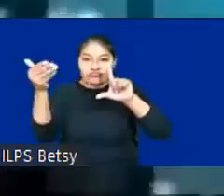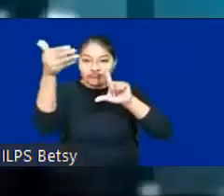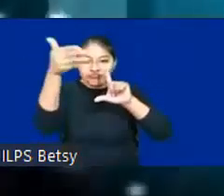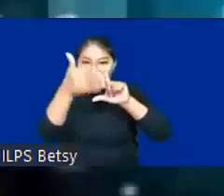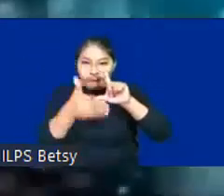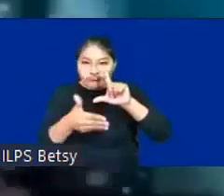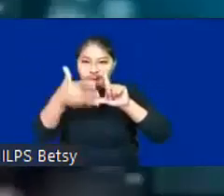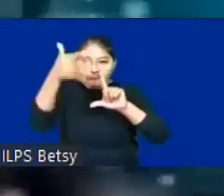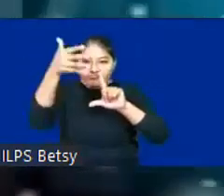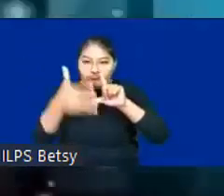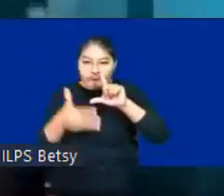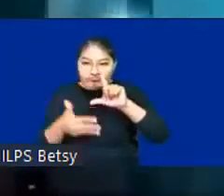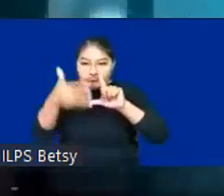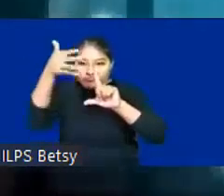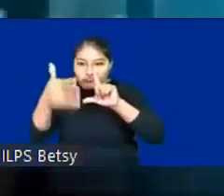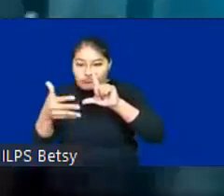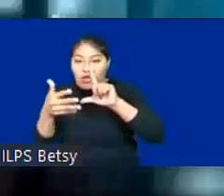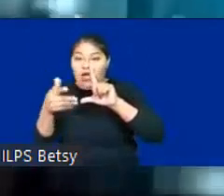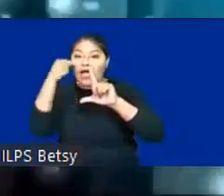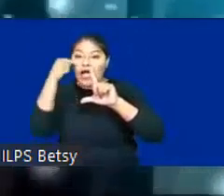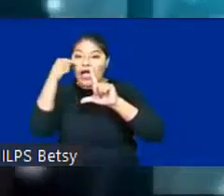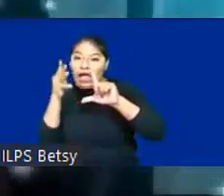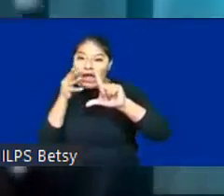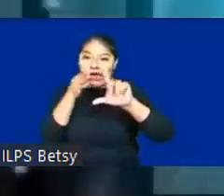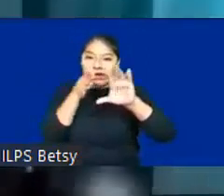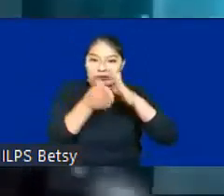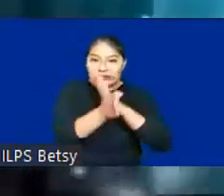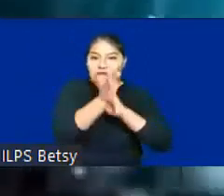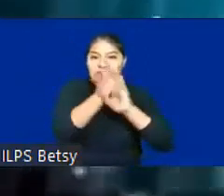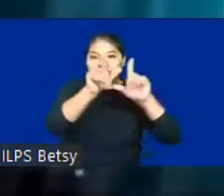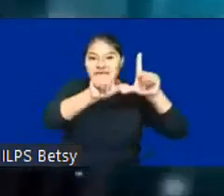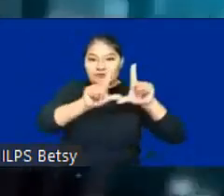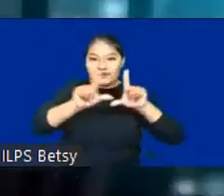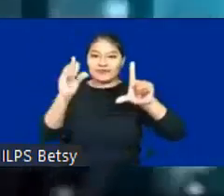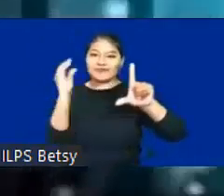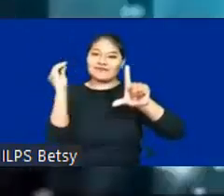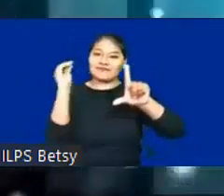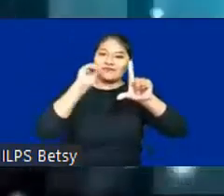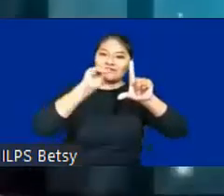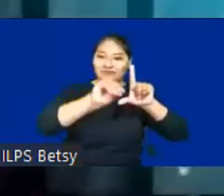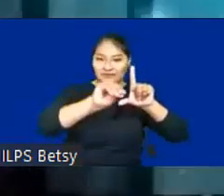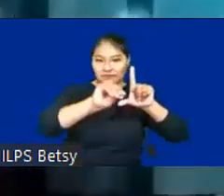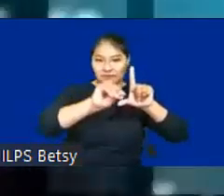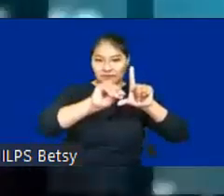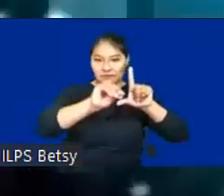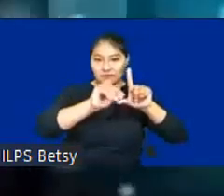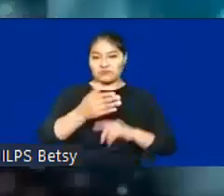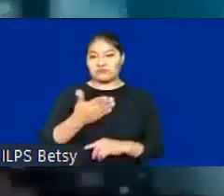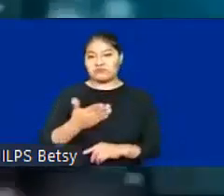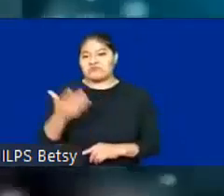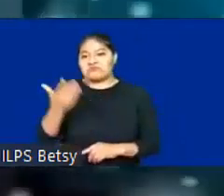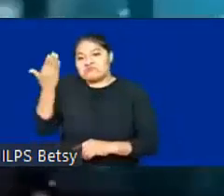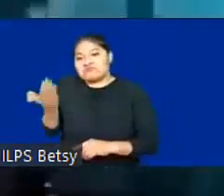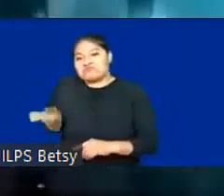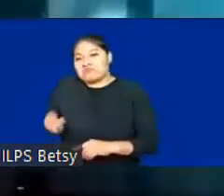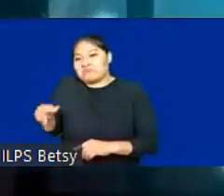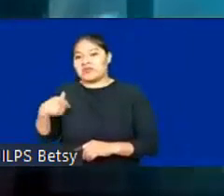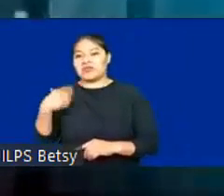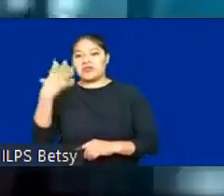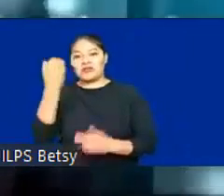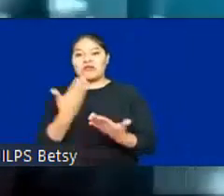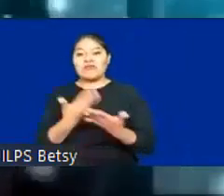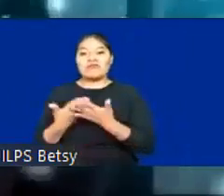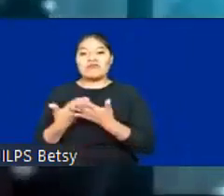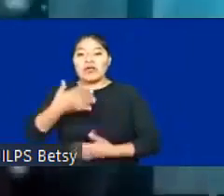trámite, quien quiera validar la autenticidad del documento, leyendo este código QR, va a acceder a nuestra plataforma y va a